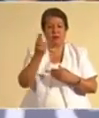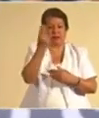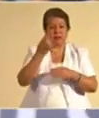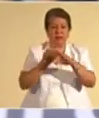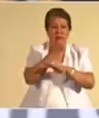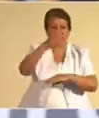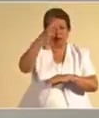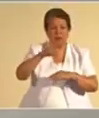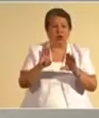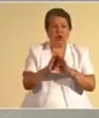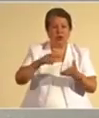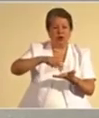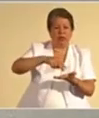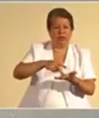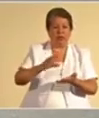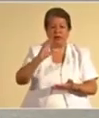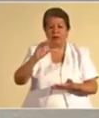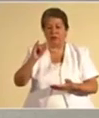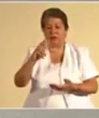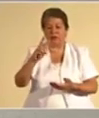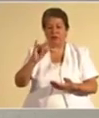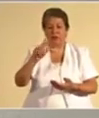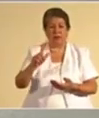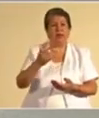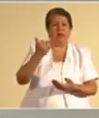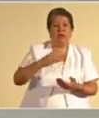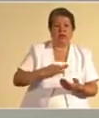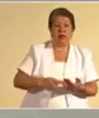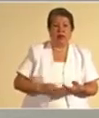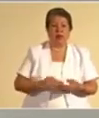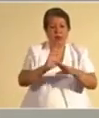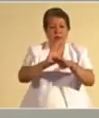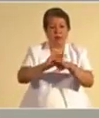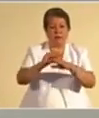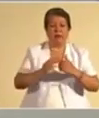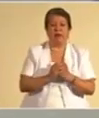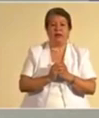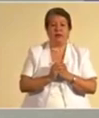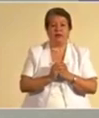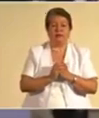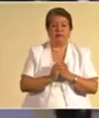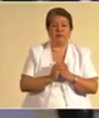México como ingeniero civil y Toluca me ha permitido